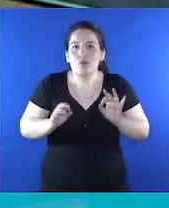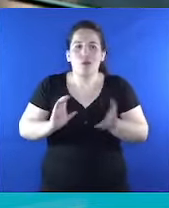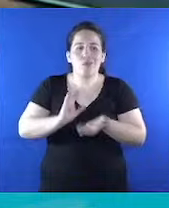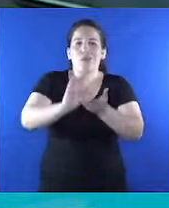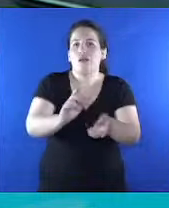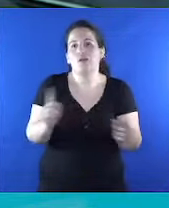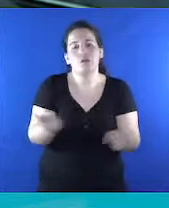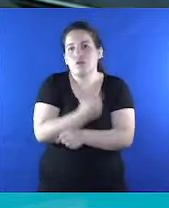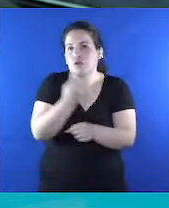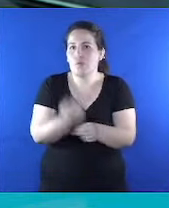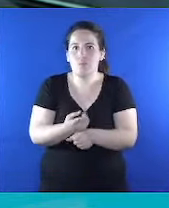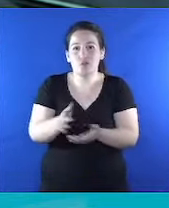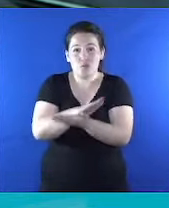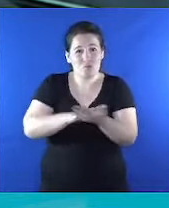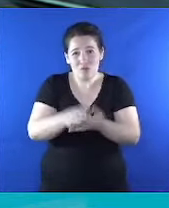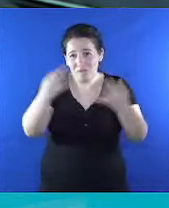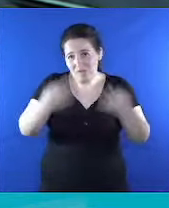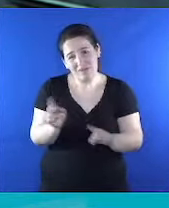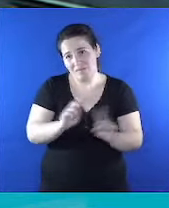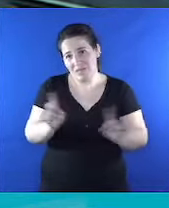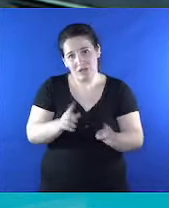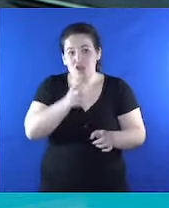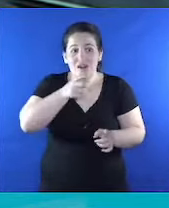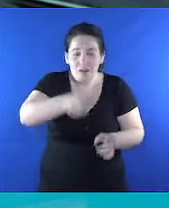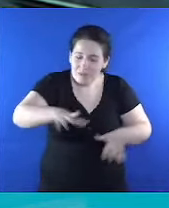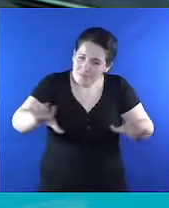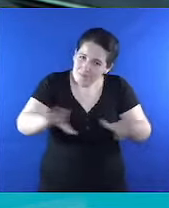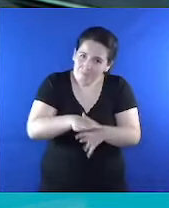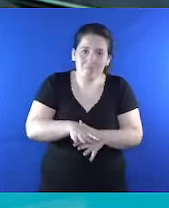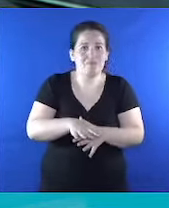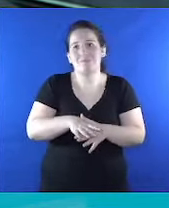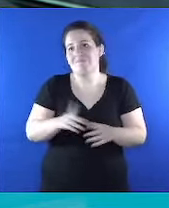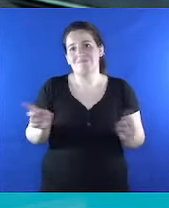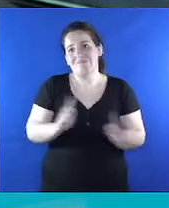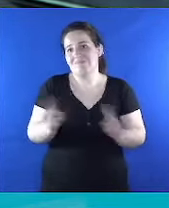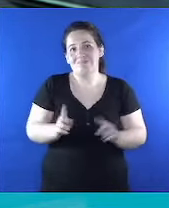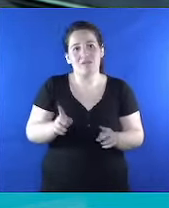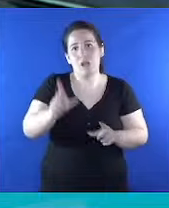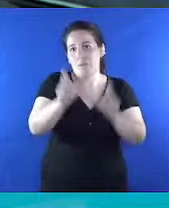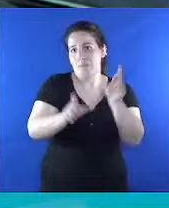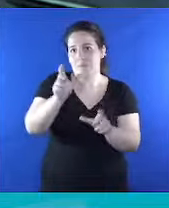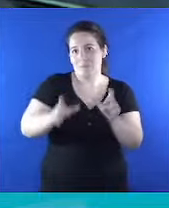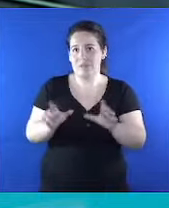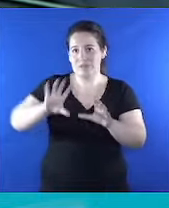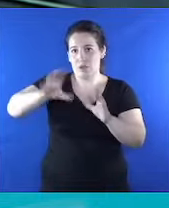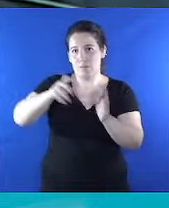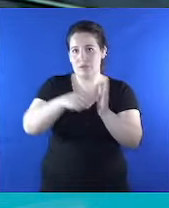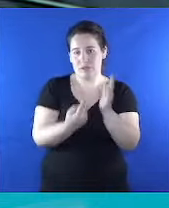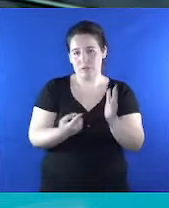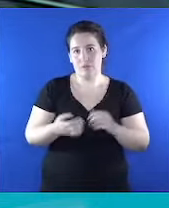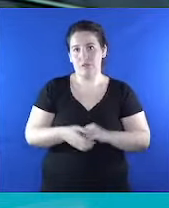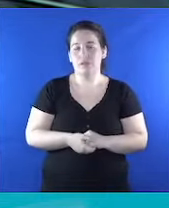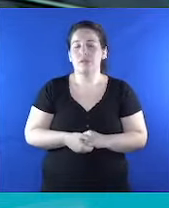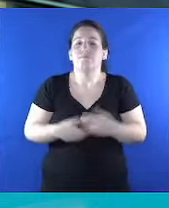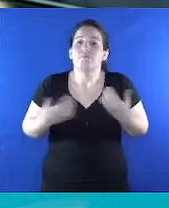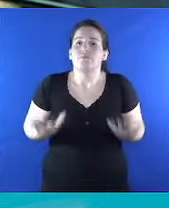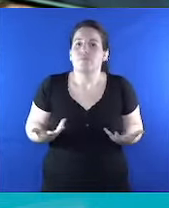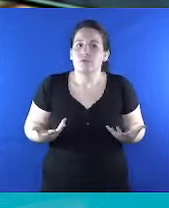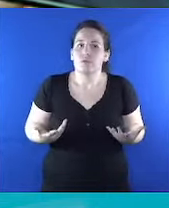no fue una buena solución y no dio la respuesta que tenía que darle a los vecinos y las vecina de la provincia de Buenos Aires